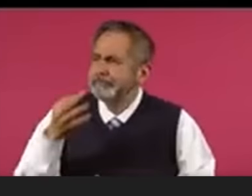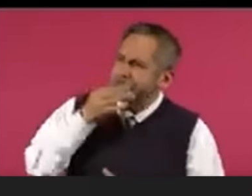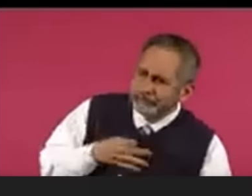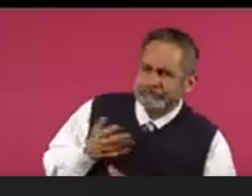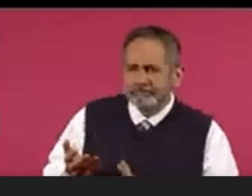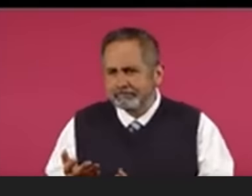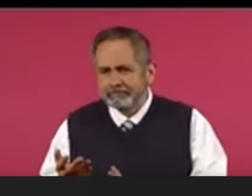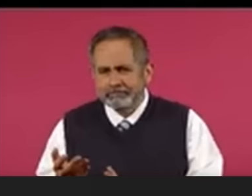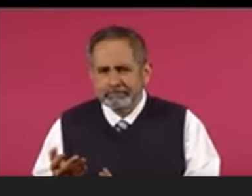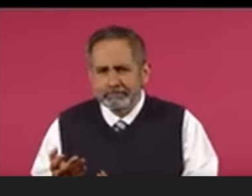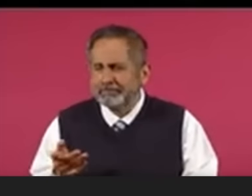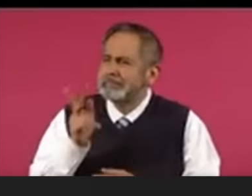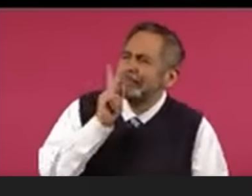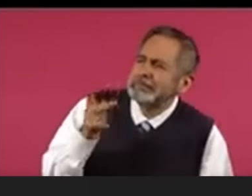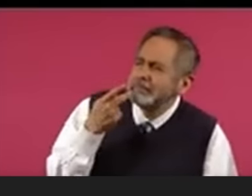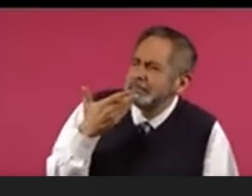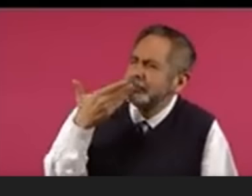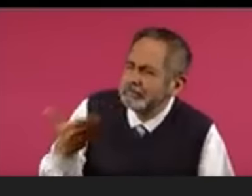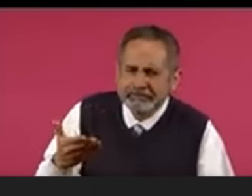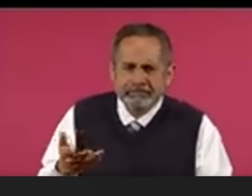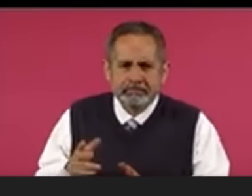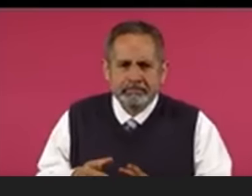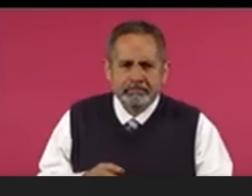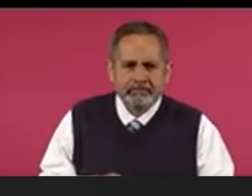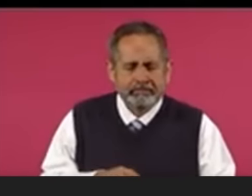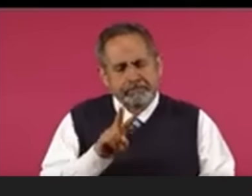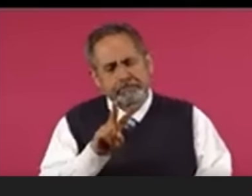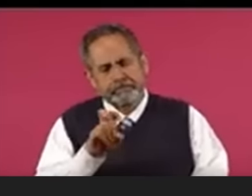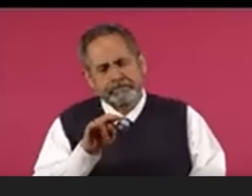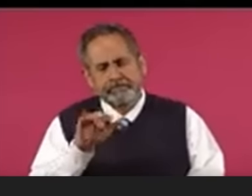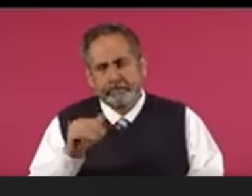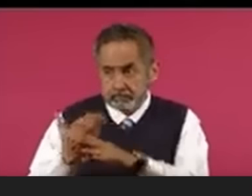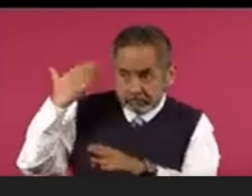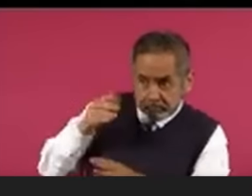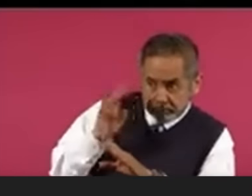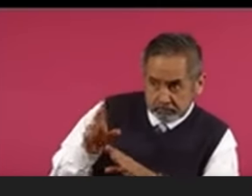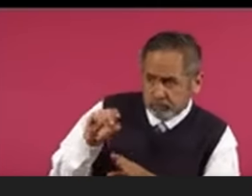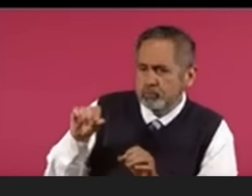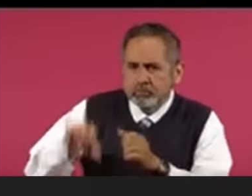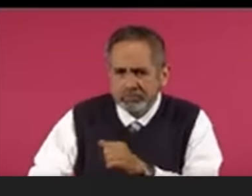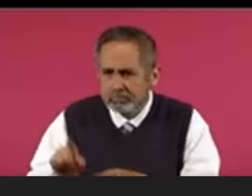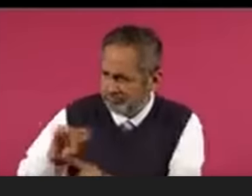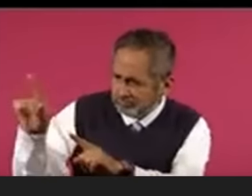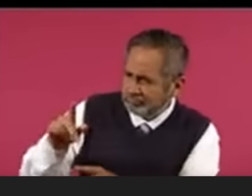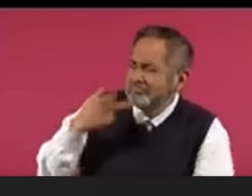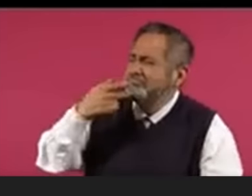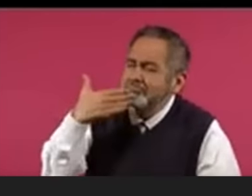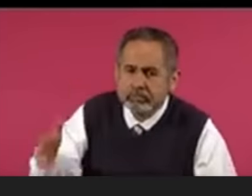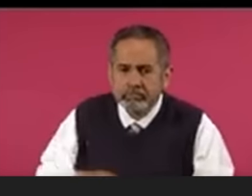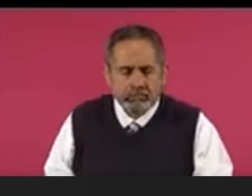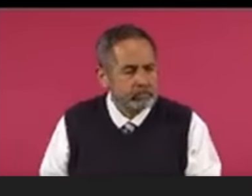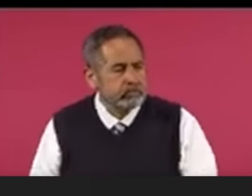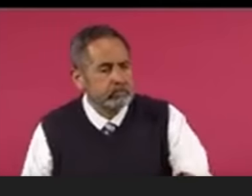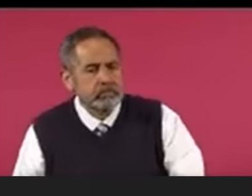viene, licenciado. Viene. Venimos. Eso, Navarrito. Ni modo que venían. Pierden la autoridad. Yo estoy ni modo que pierdan la autoridad. Navarrito, ¿qué pasó con